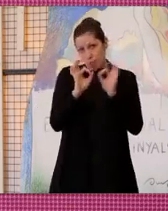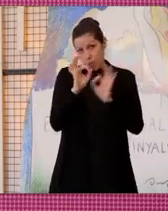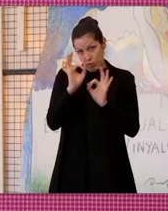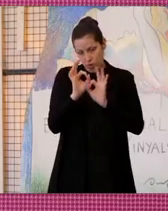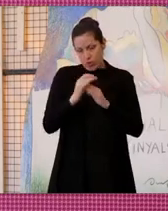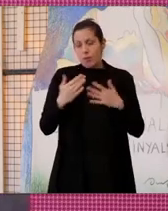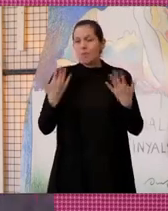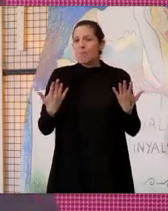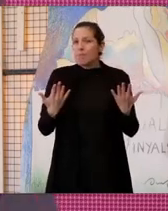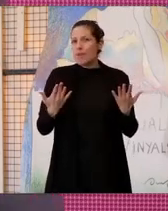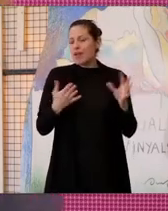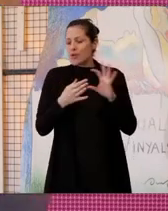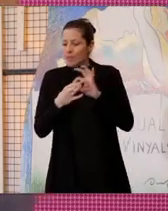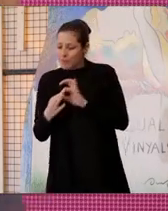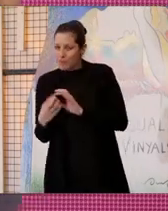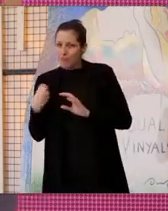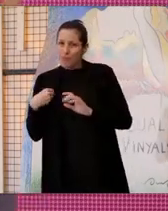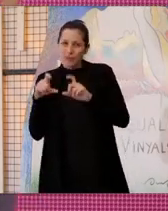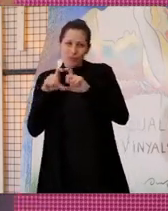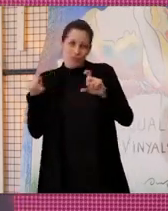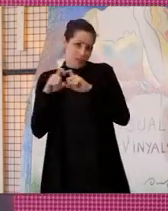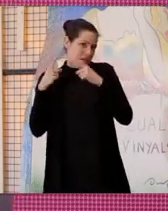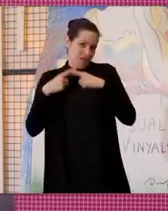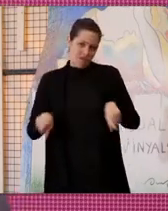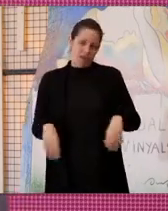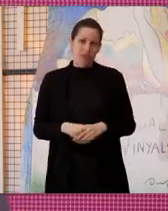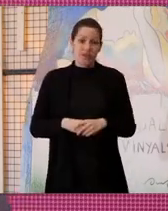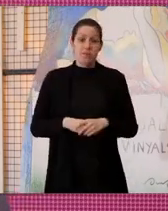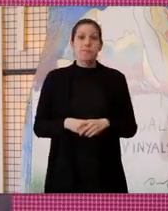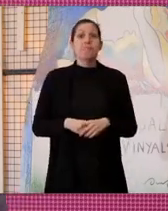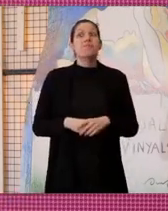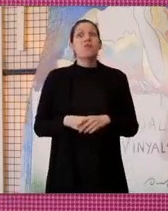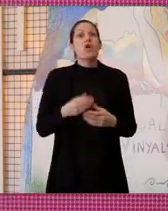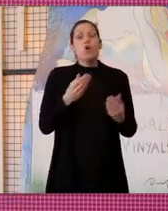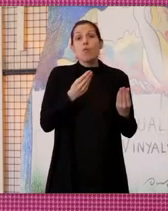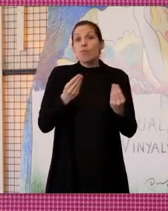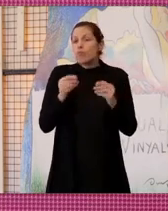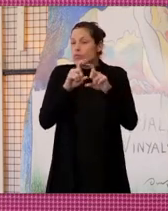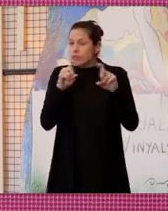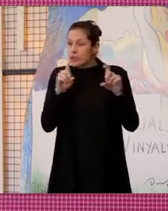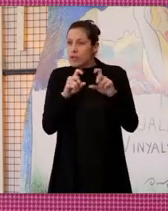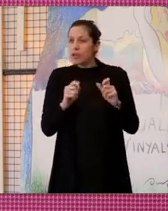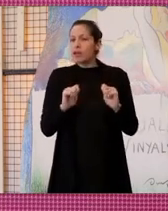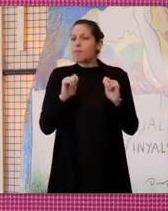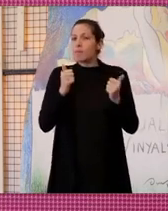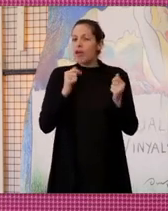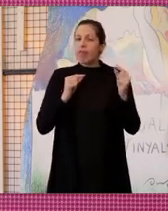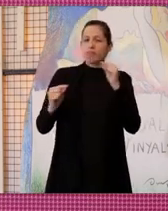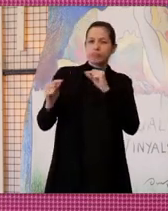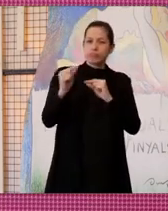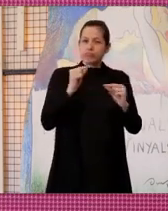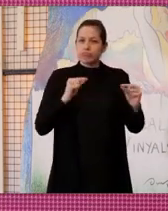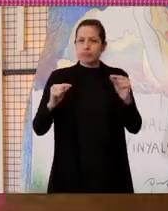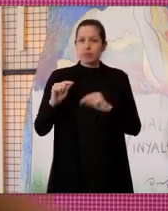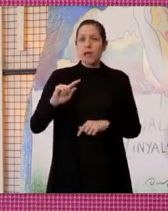entonces en muchas empresas han empezado a discutirse eso el primer país que discutió el